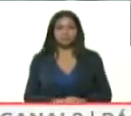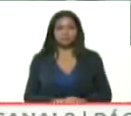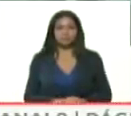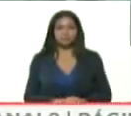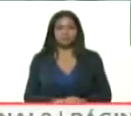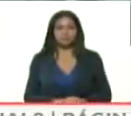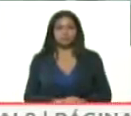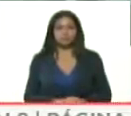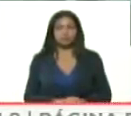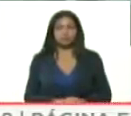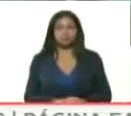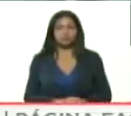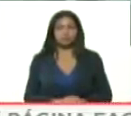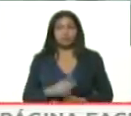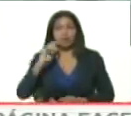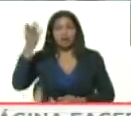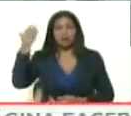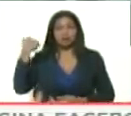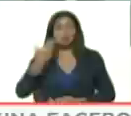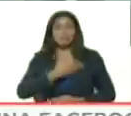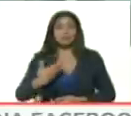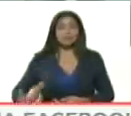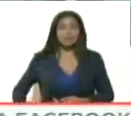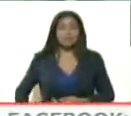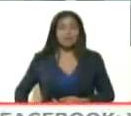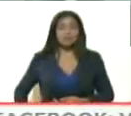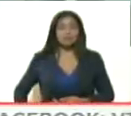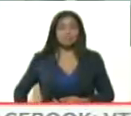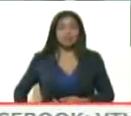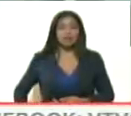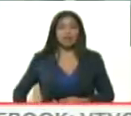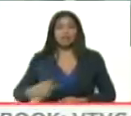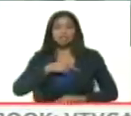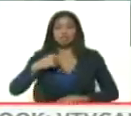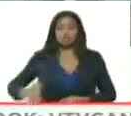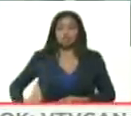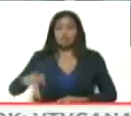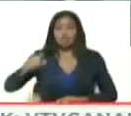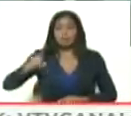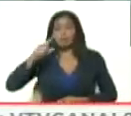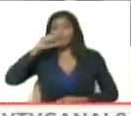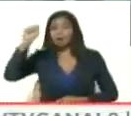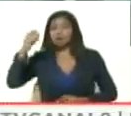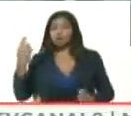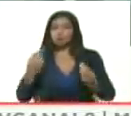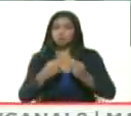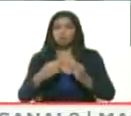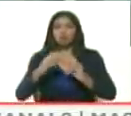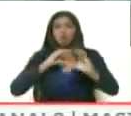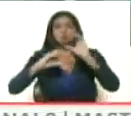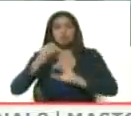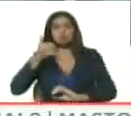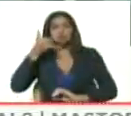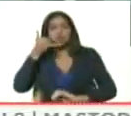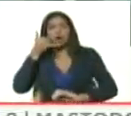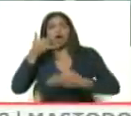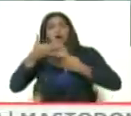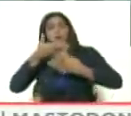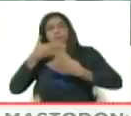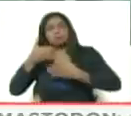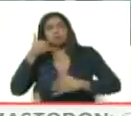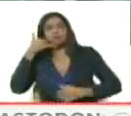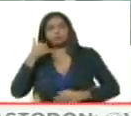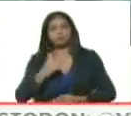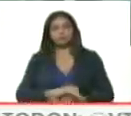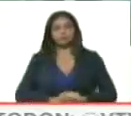Ayer, el presidente Xi Jinping y el presidente Nicolás Maduro sostuvieron una fructífera conversación